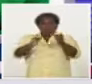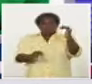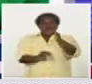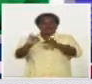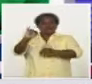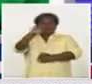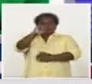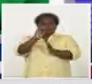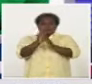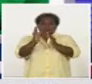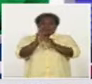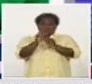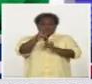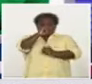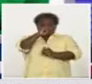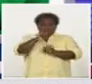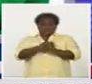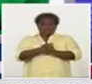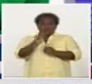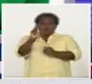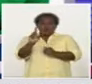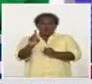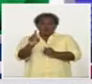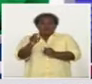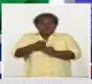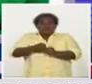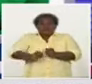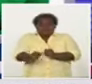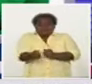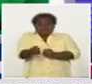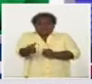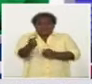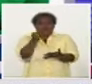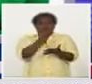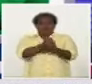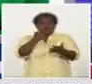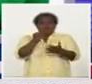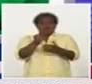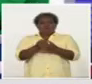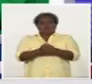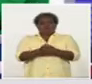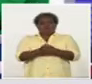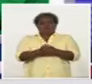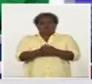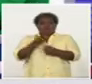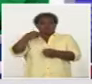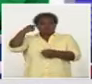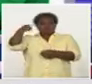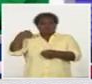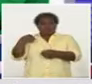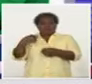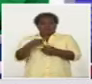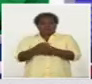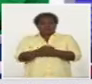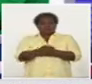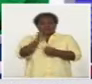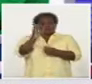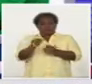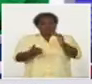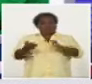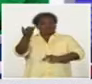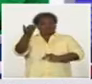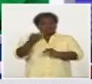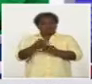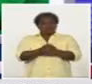ellos incluso un recién nacido que se confirma en el día de ayer. Cifra elevada.